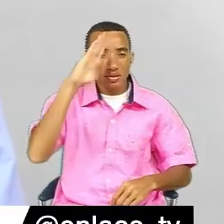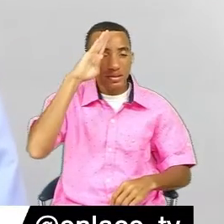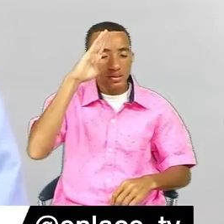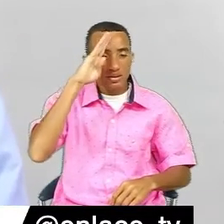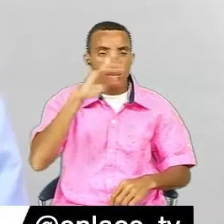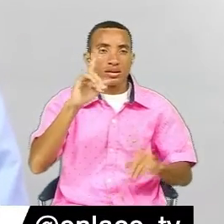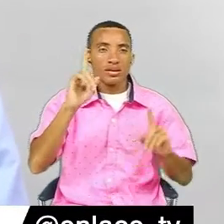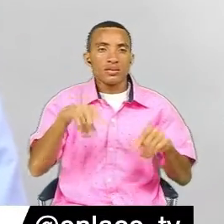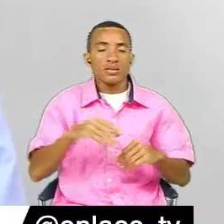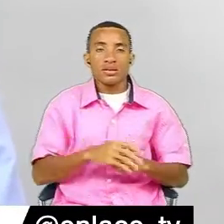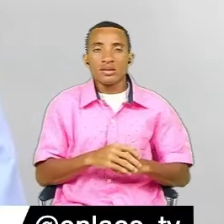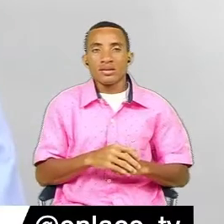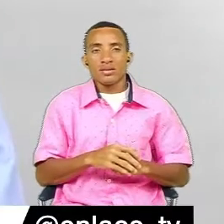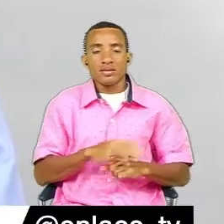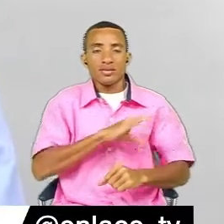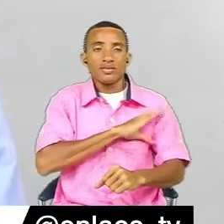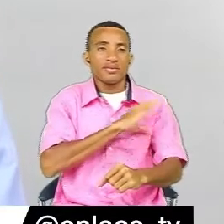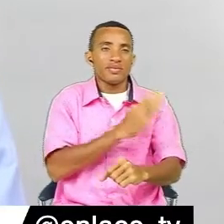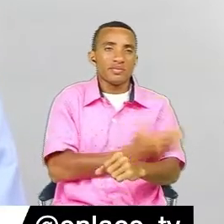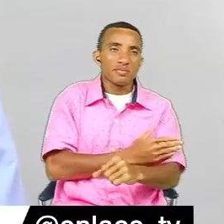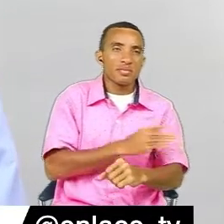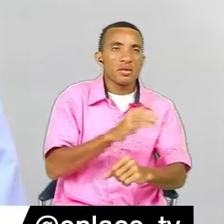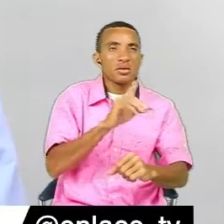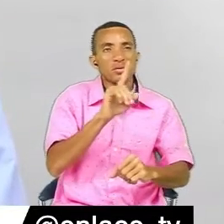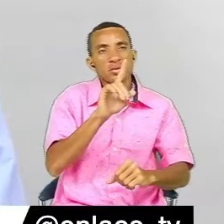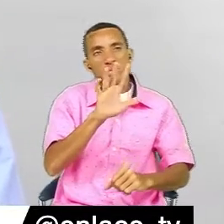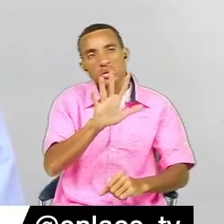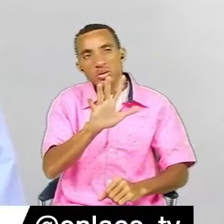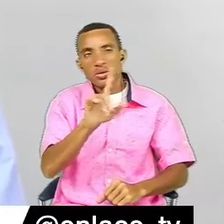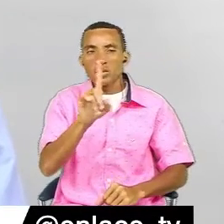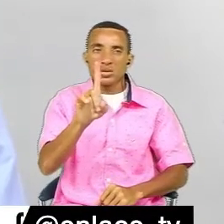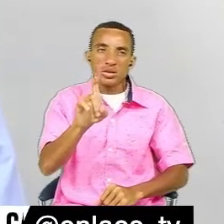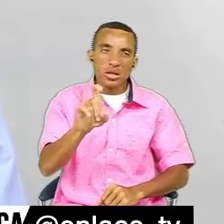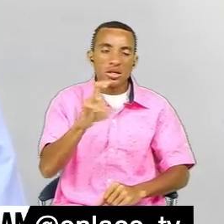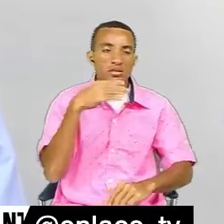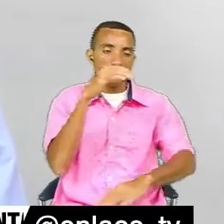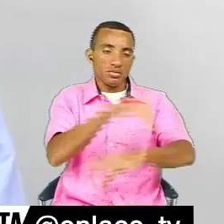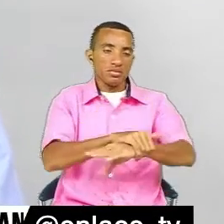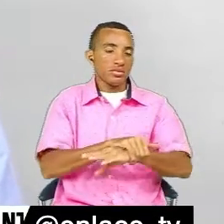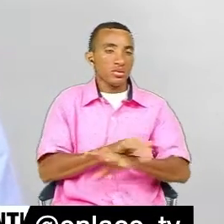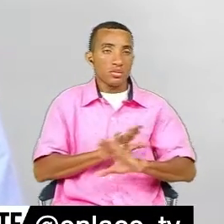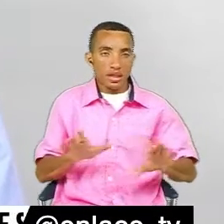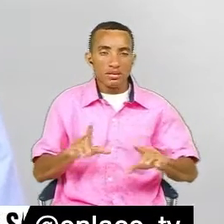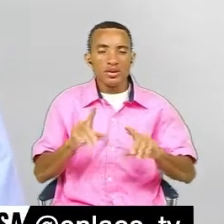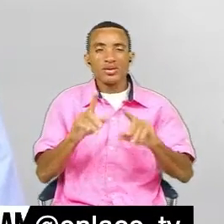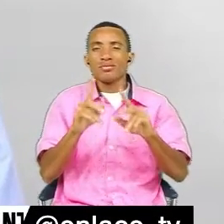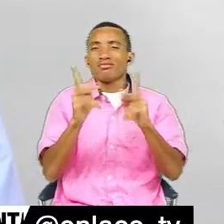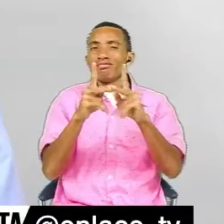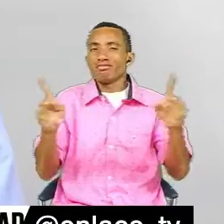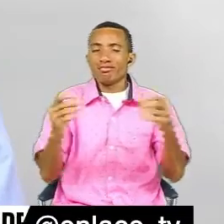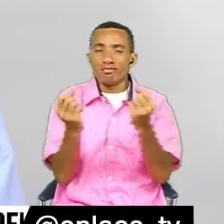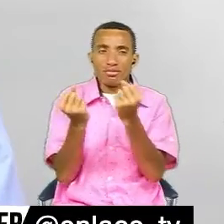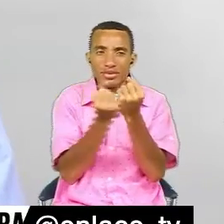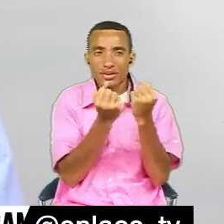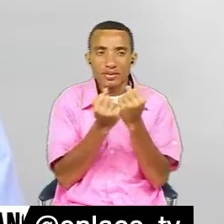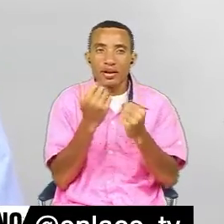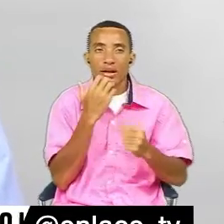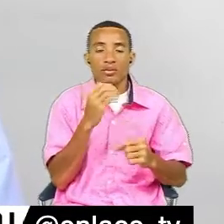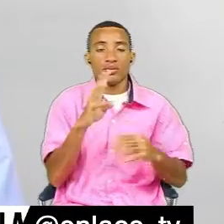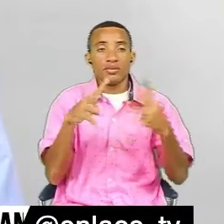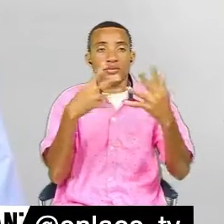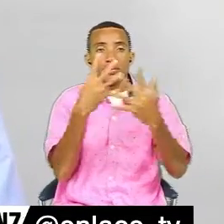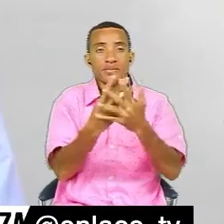tienen capacidades para 5 o 6 detenidos, ¿ya? Tenemos muchas personas, tenemos en la cárcel, por ejemplo, la estación de policía